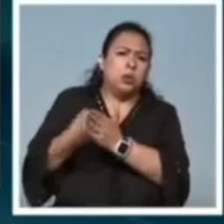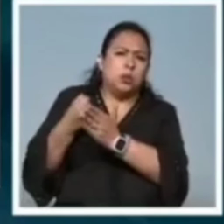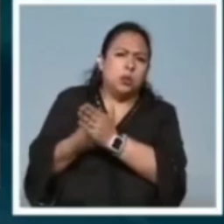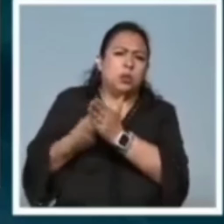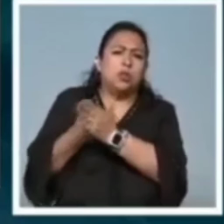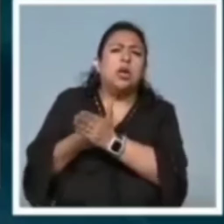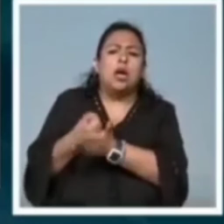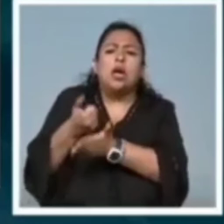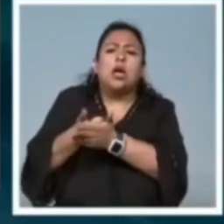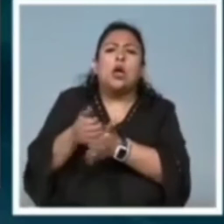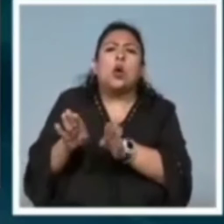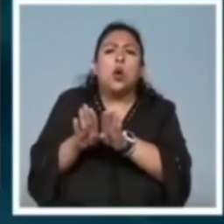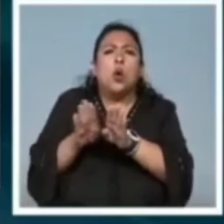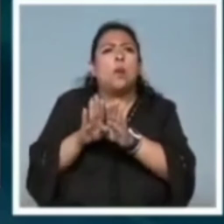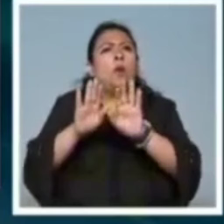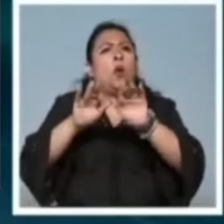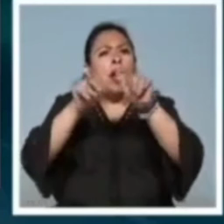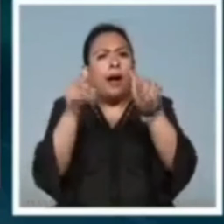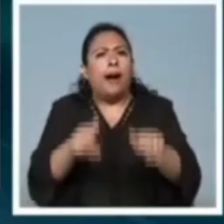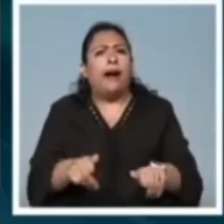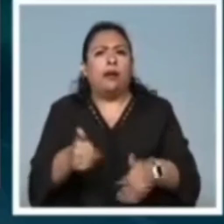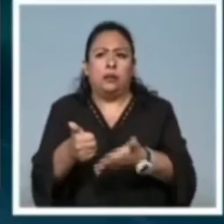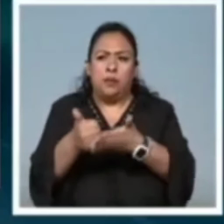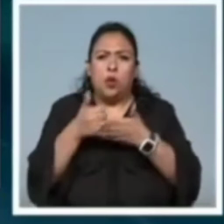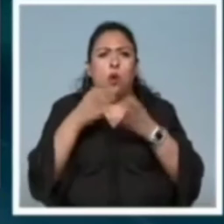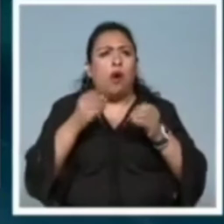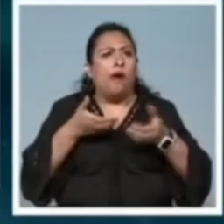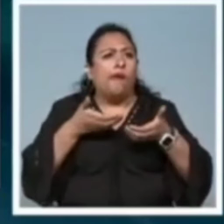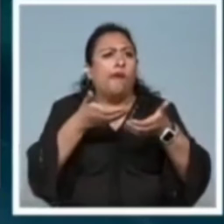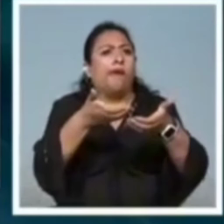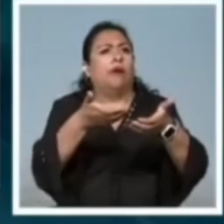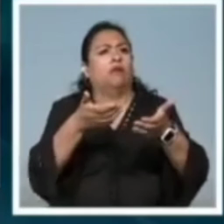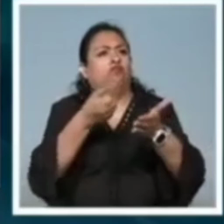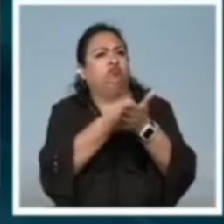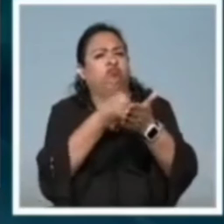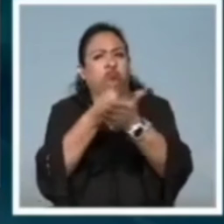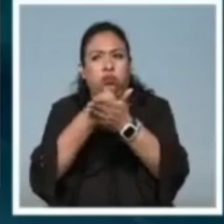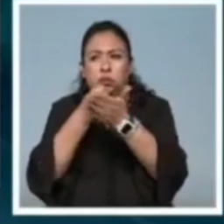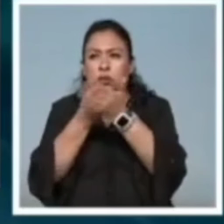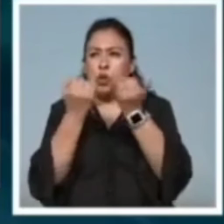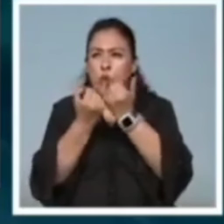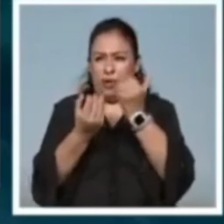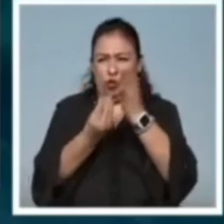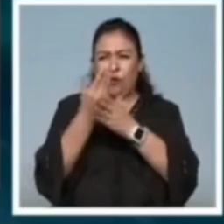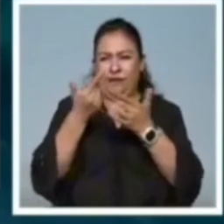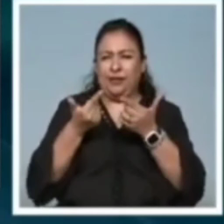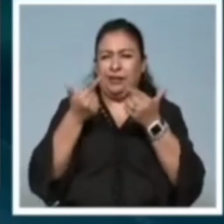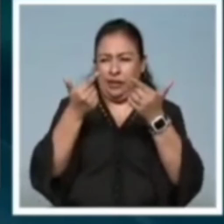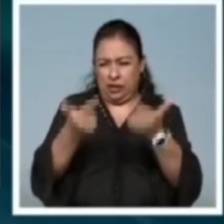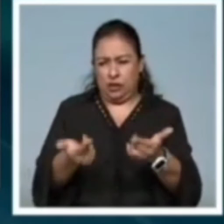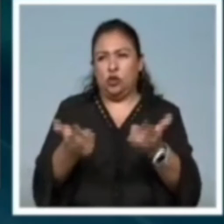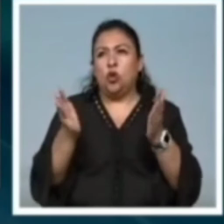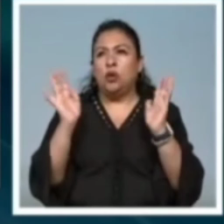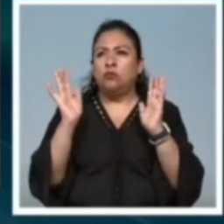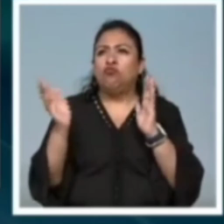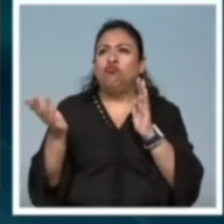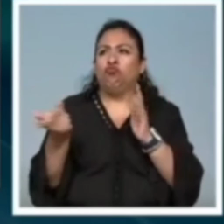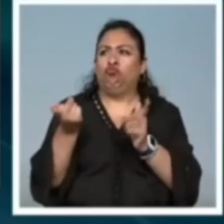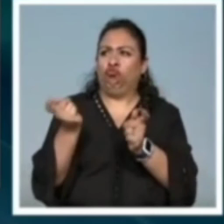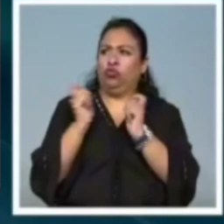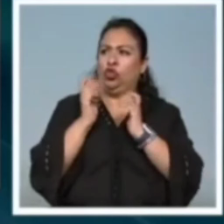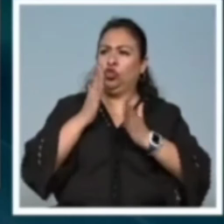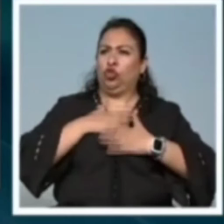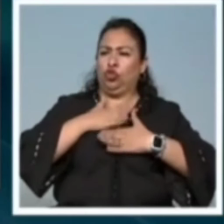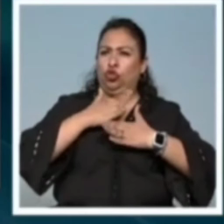del arte o en las calles, y también las nuevas generaciones que se asumen